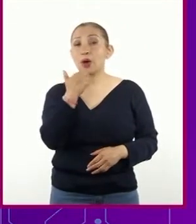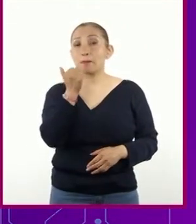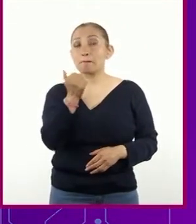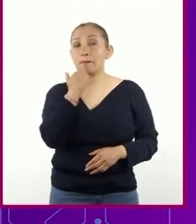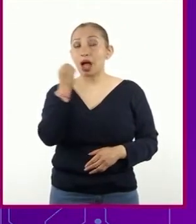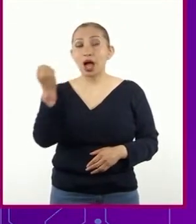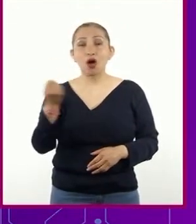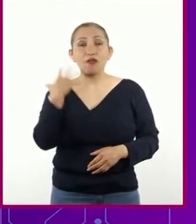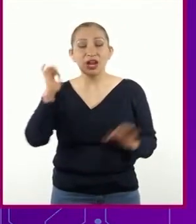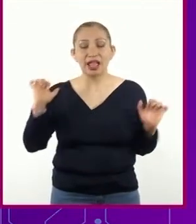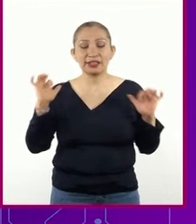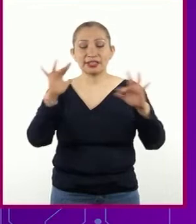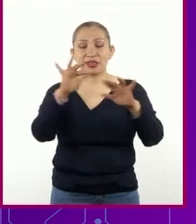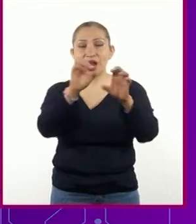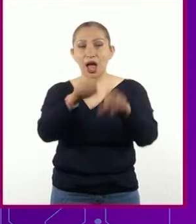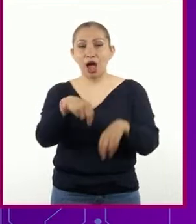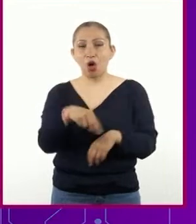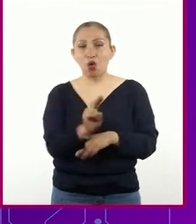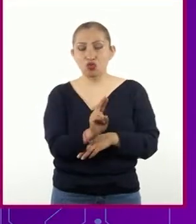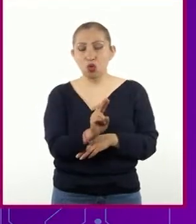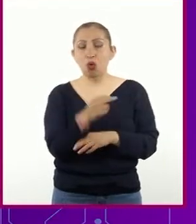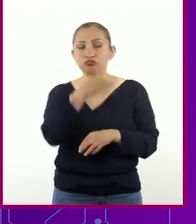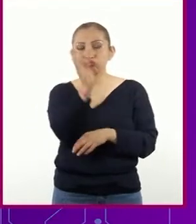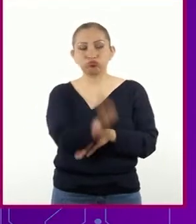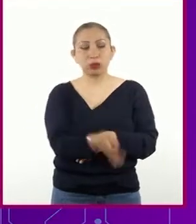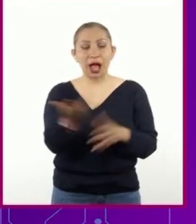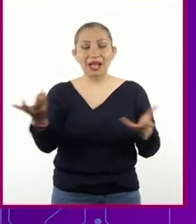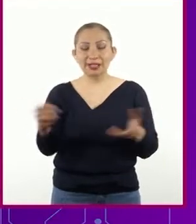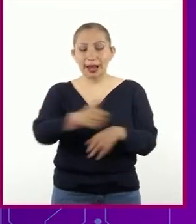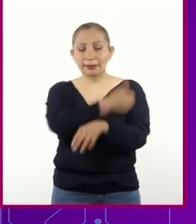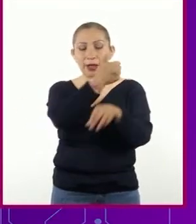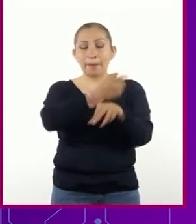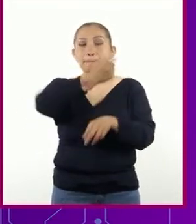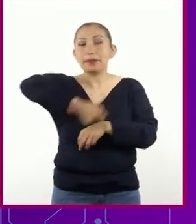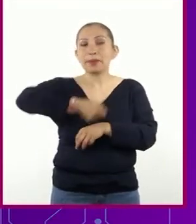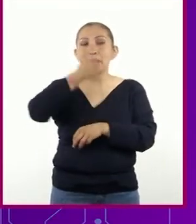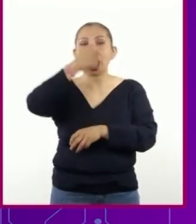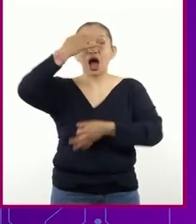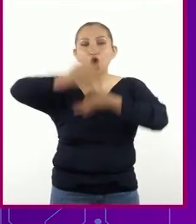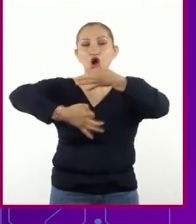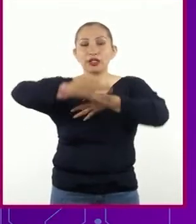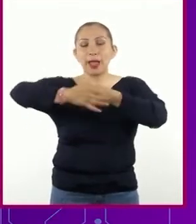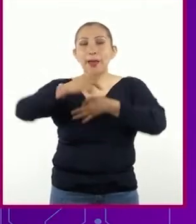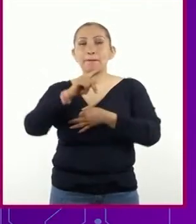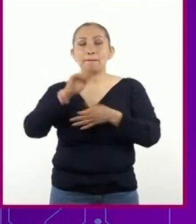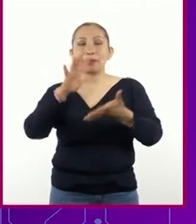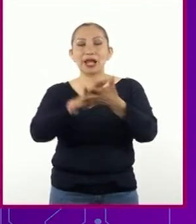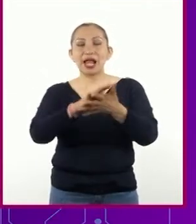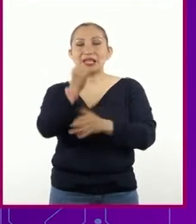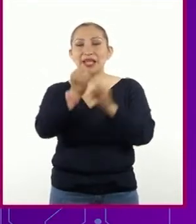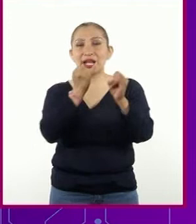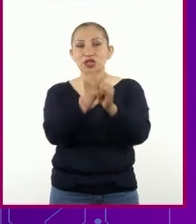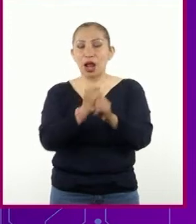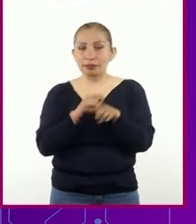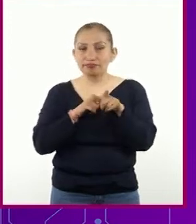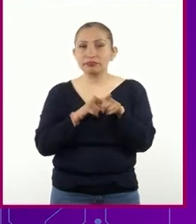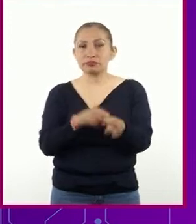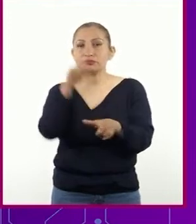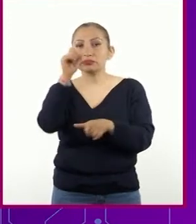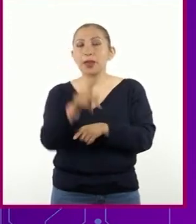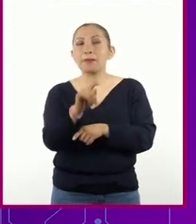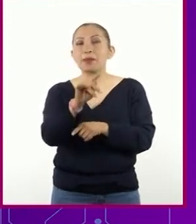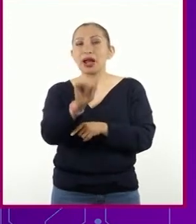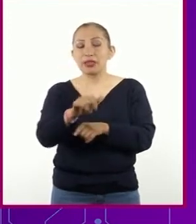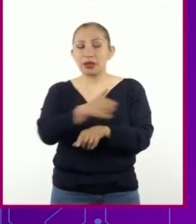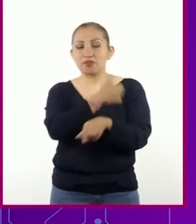la Conferencia de las Naciones Unidas, se aprobó la creación de la primera Corte Penal Internacional Permanente, la cual